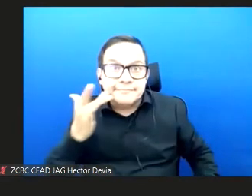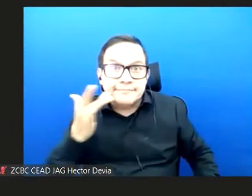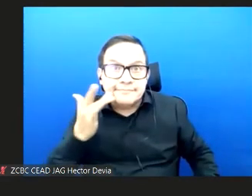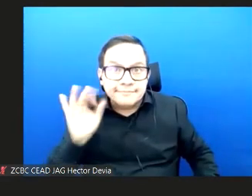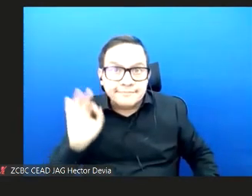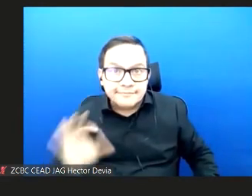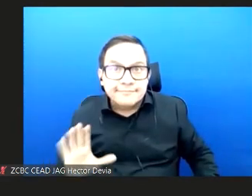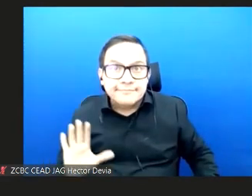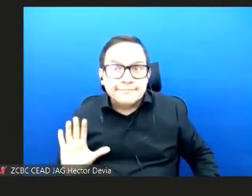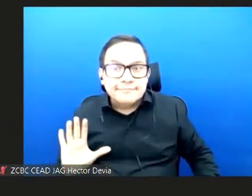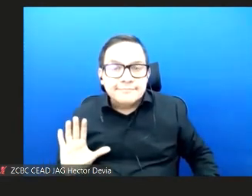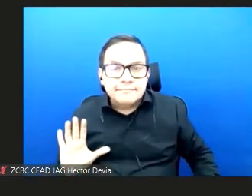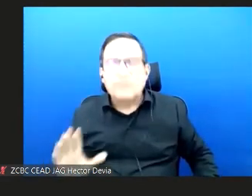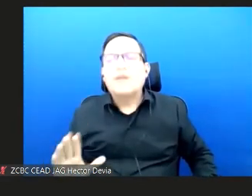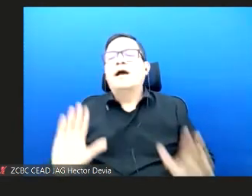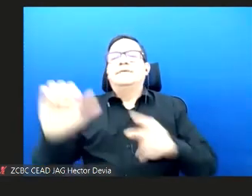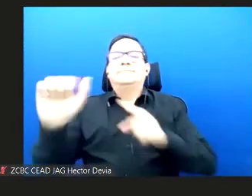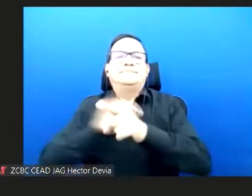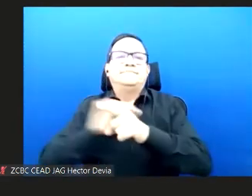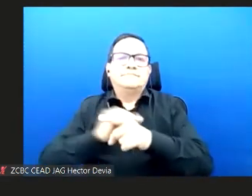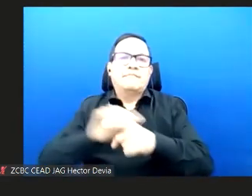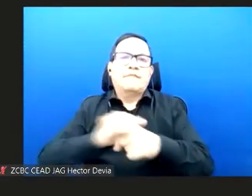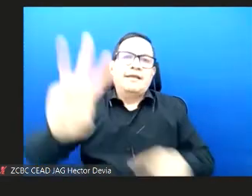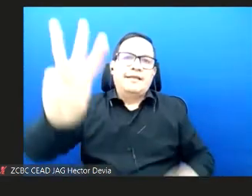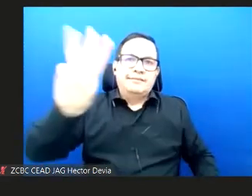Vamos a nuestro ejercicio 3.